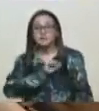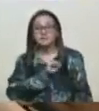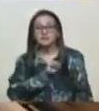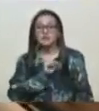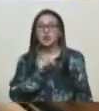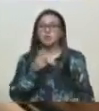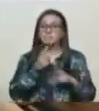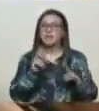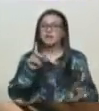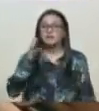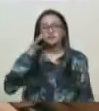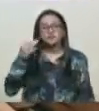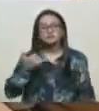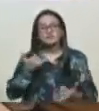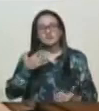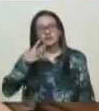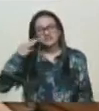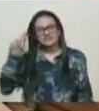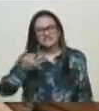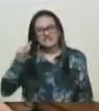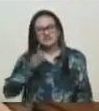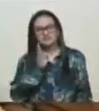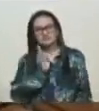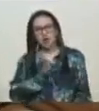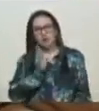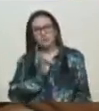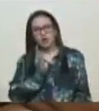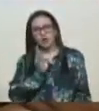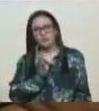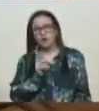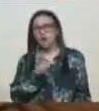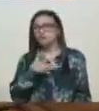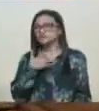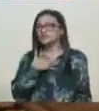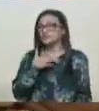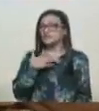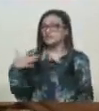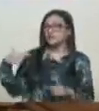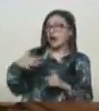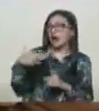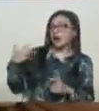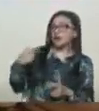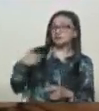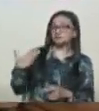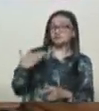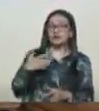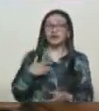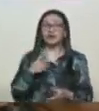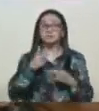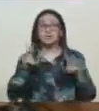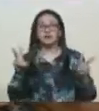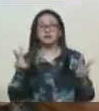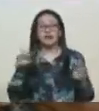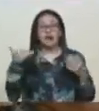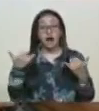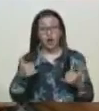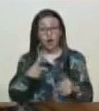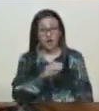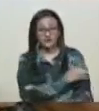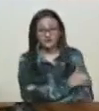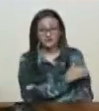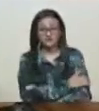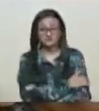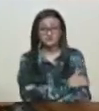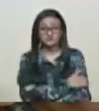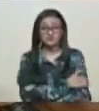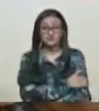hacerse por convicción, por creer firmemente en ella, no por sentir que van a ser sancionados. Y hoy, esa derecha, que fue unas elecciones